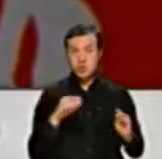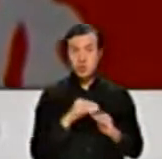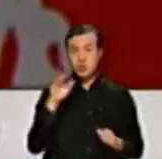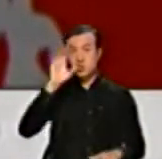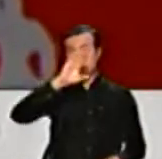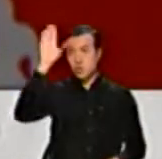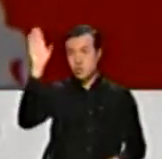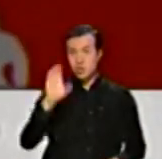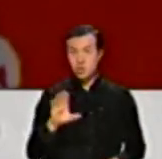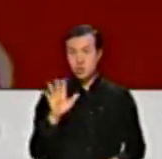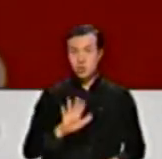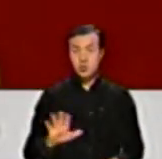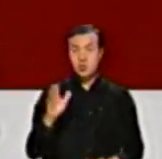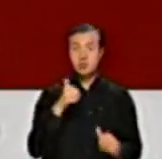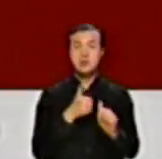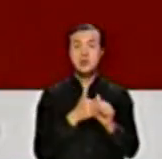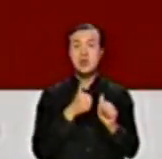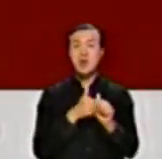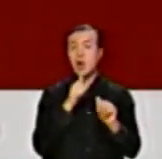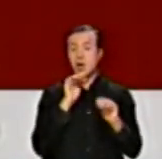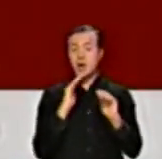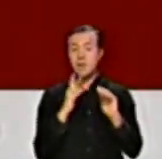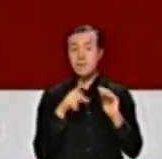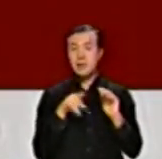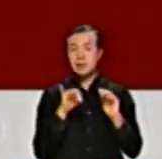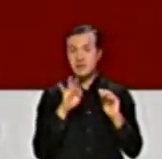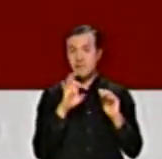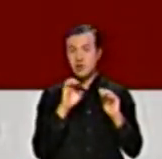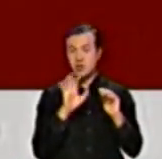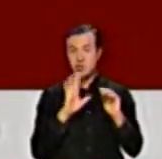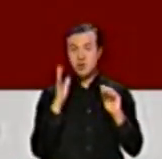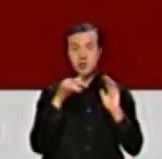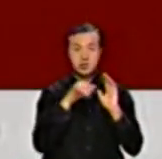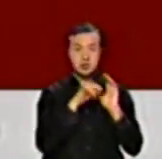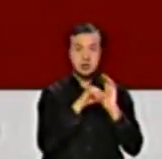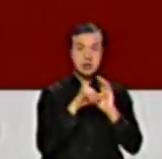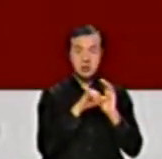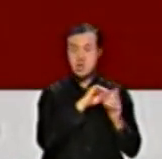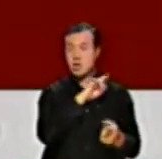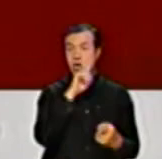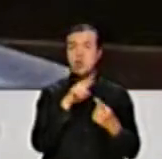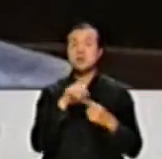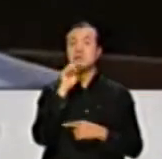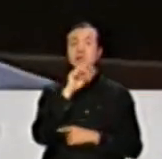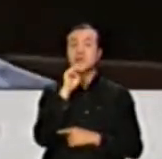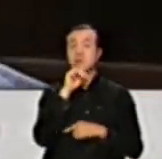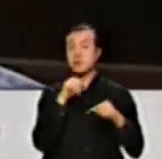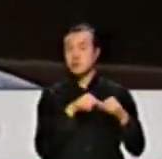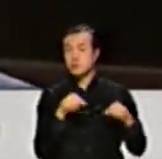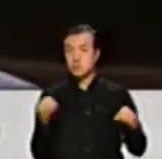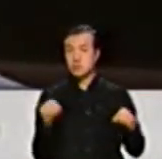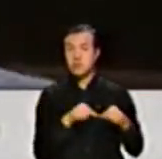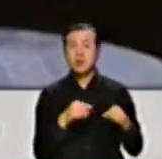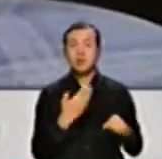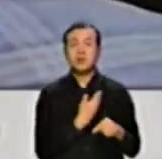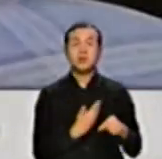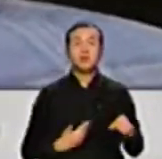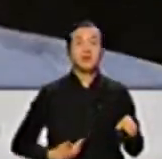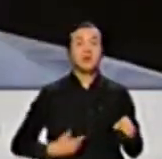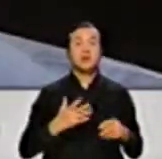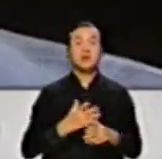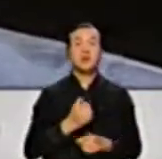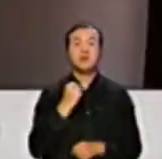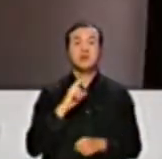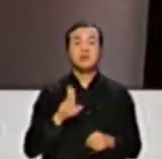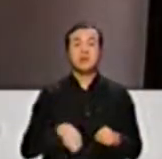costero a orillas del Pacífico, por la península de Santa Elena, hasta llegar a Manta, en Manabí. Para el presidente de la Federación Nacional